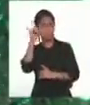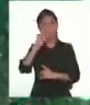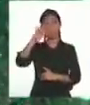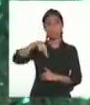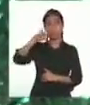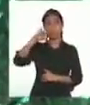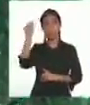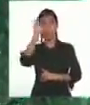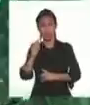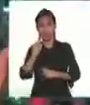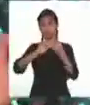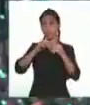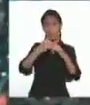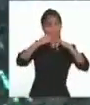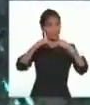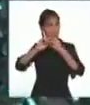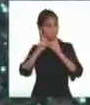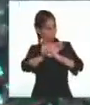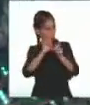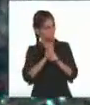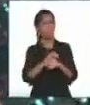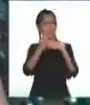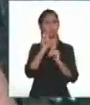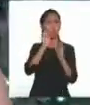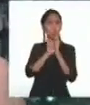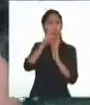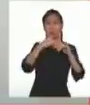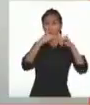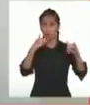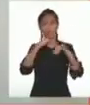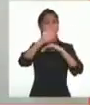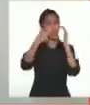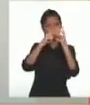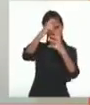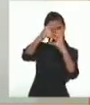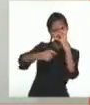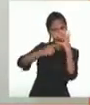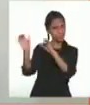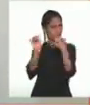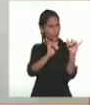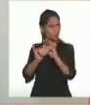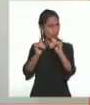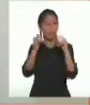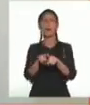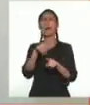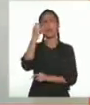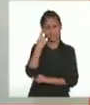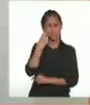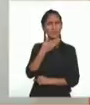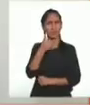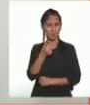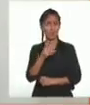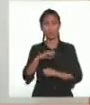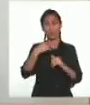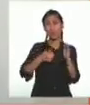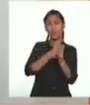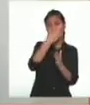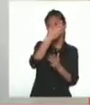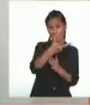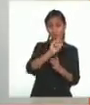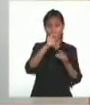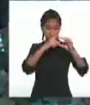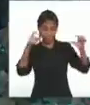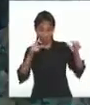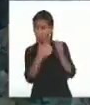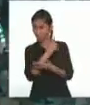cambian, son universales. 1 metro mide lo mismo en todas partes del mundo. Eso es bueno. Así no tengo que comprar una regla nueva cuando viaje a